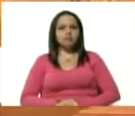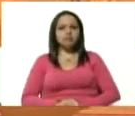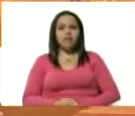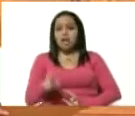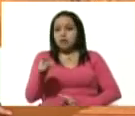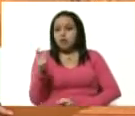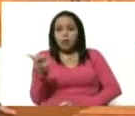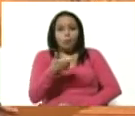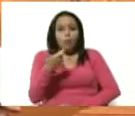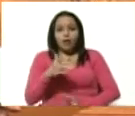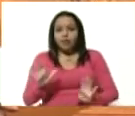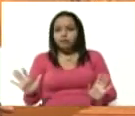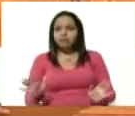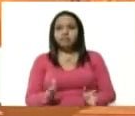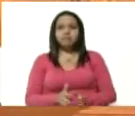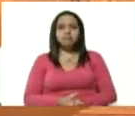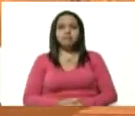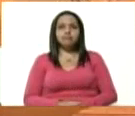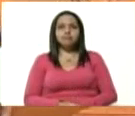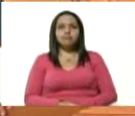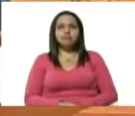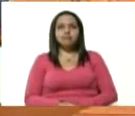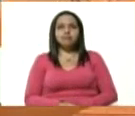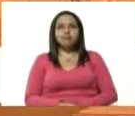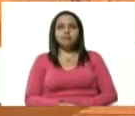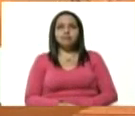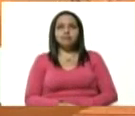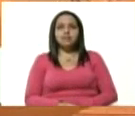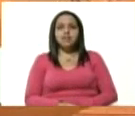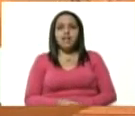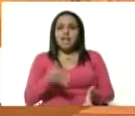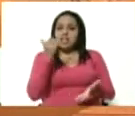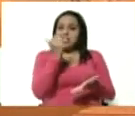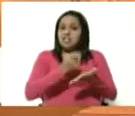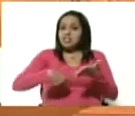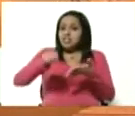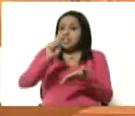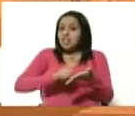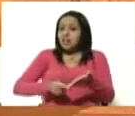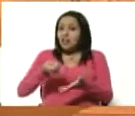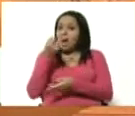que buscan. El que se inscriba va a ser sancionado.